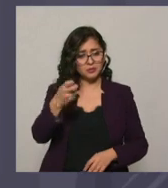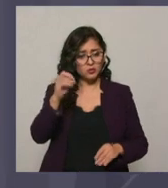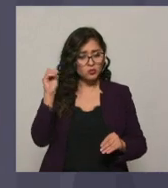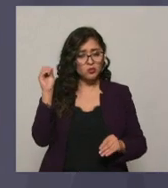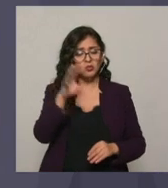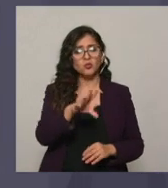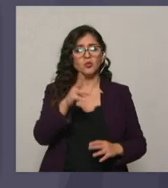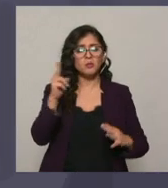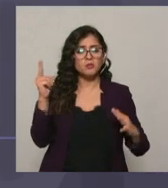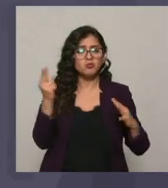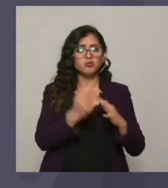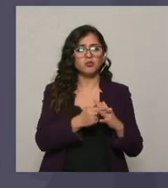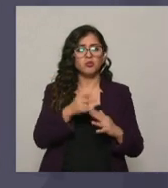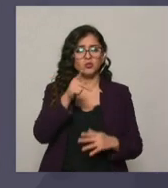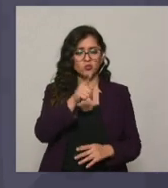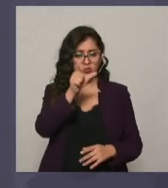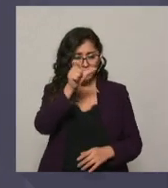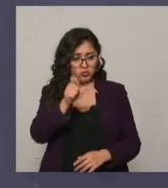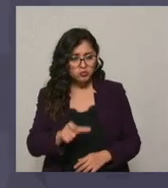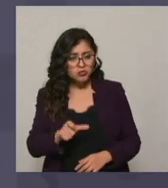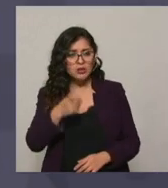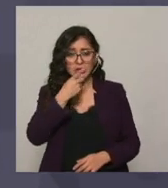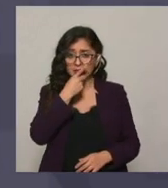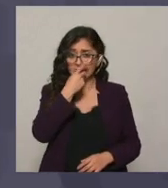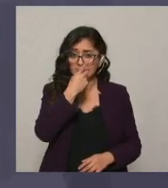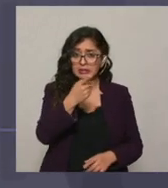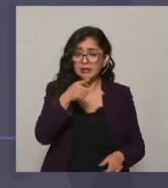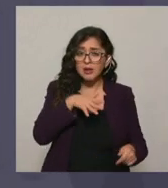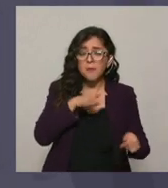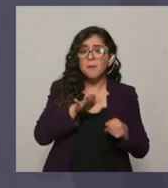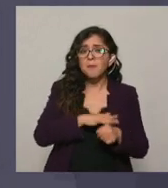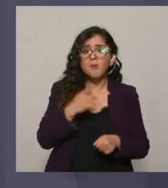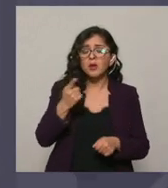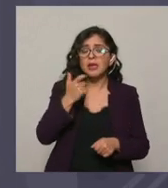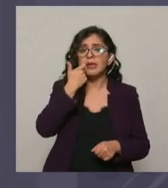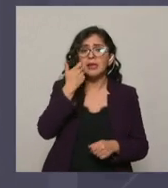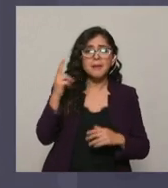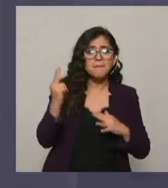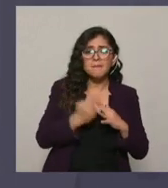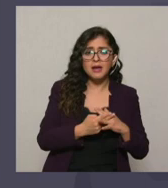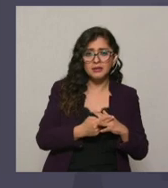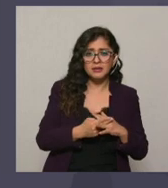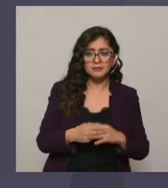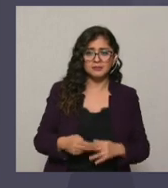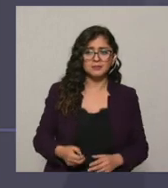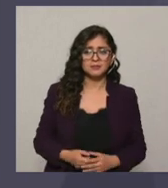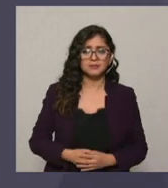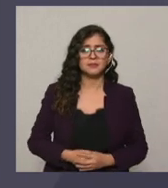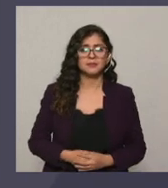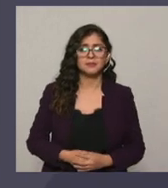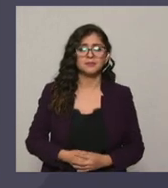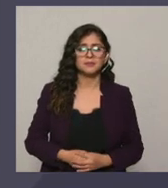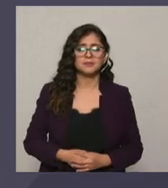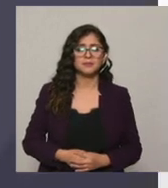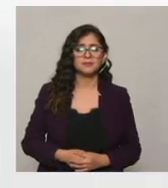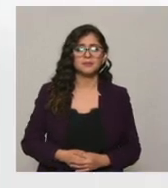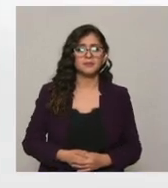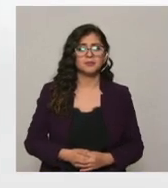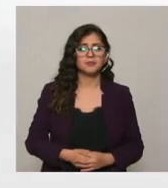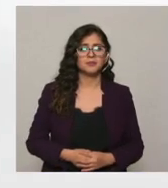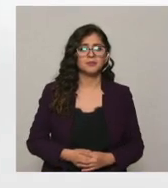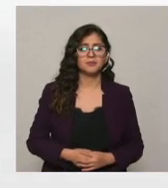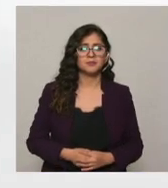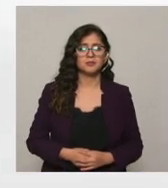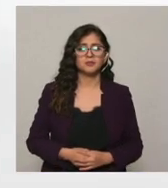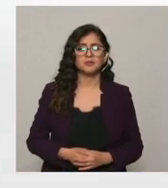tu persona, ¿te dicen por qué casos te quieren matar? Sí, hay un caso específicamente